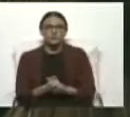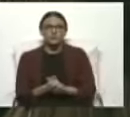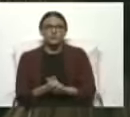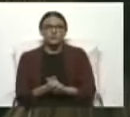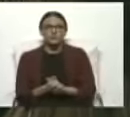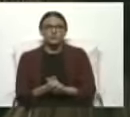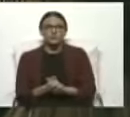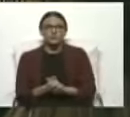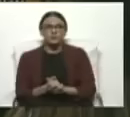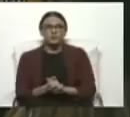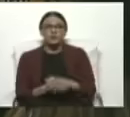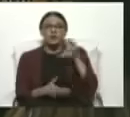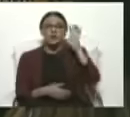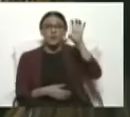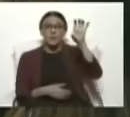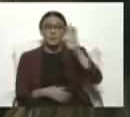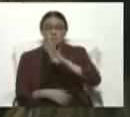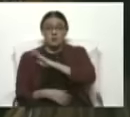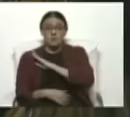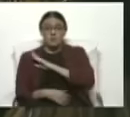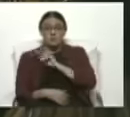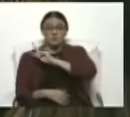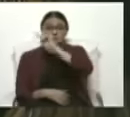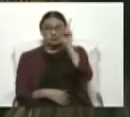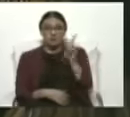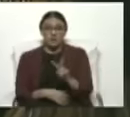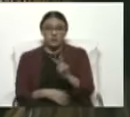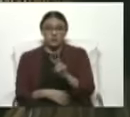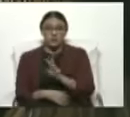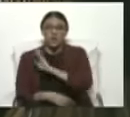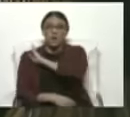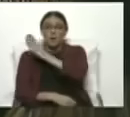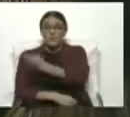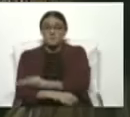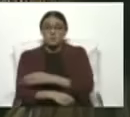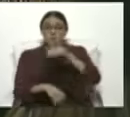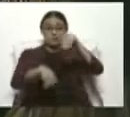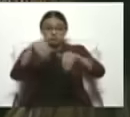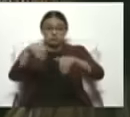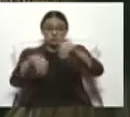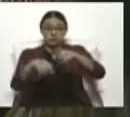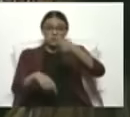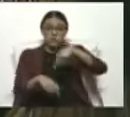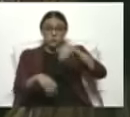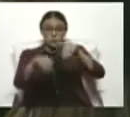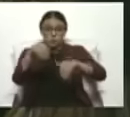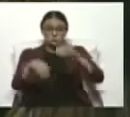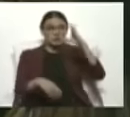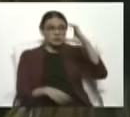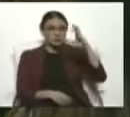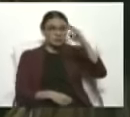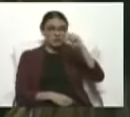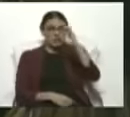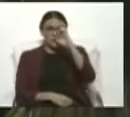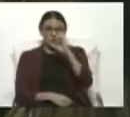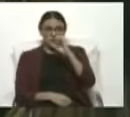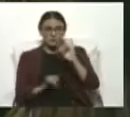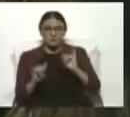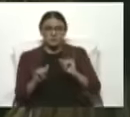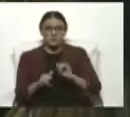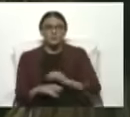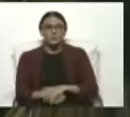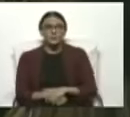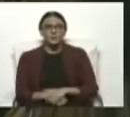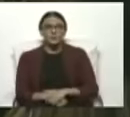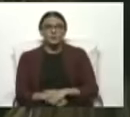República Bolivariana de Venezuela, Poder Electoral, Consejo Nacional Electoral.